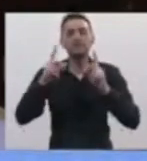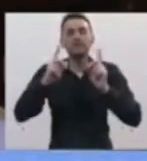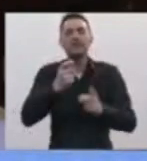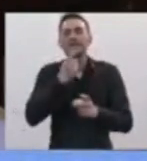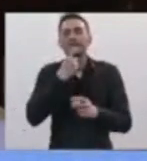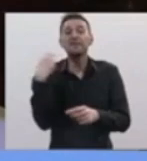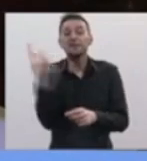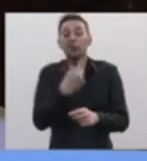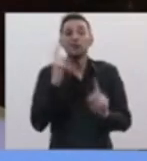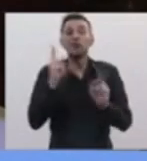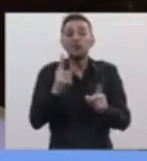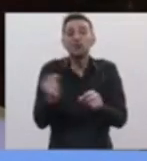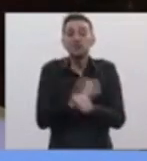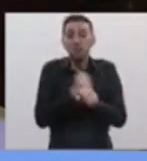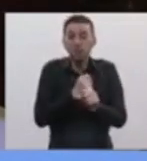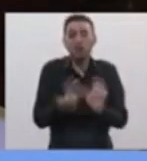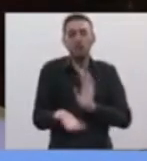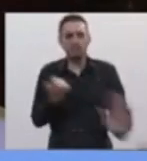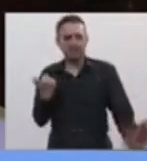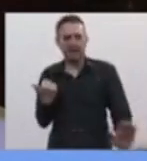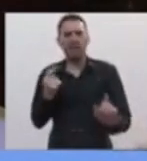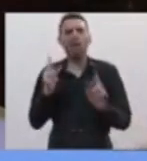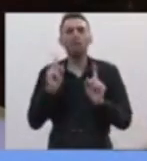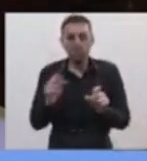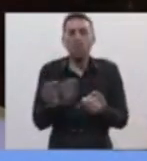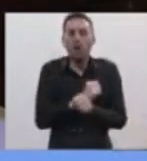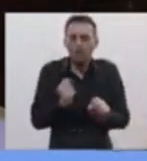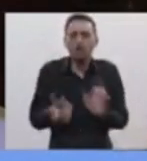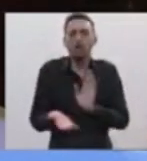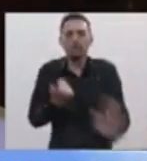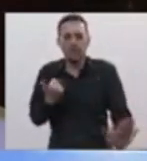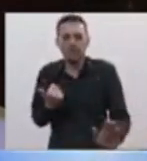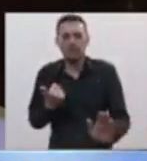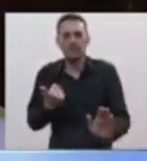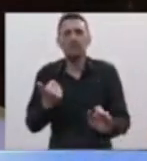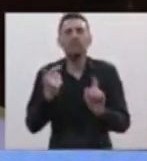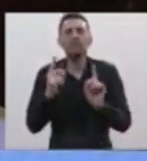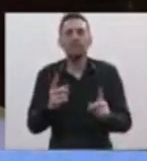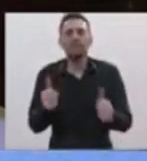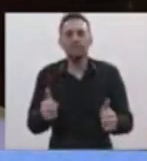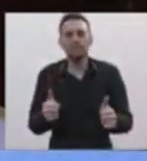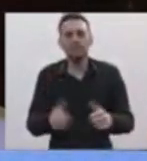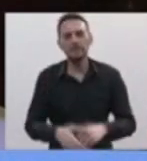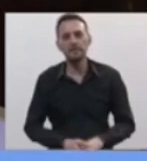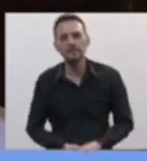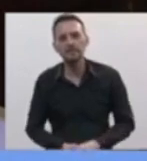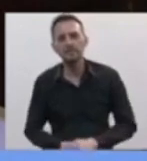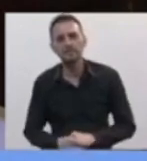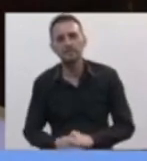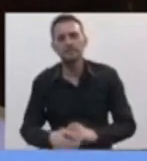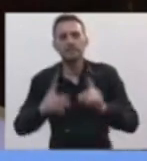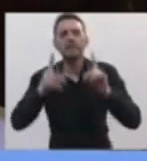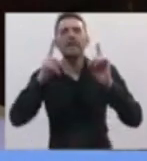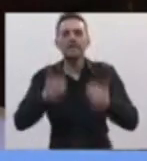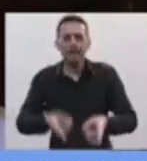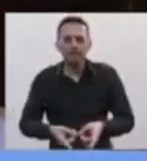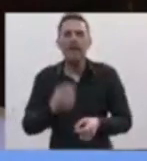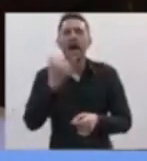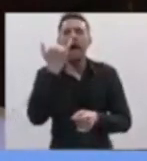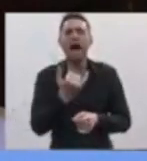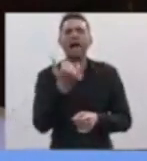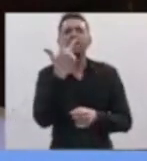desdecimos de las normas que sancionamos permanentemente entonces la hacemos 'flaco favor' a esa institucionalidad además de eso hay tres